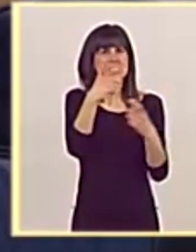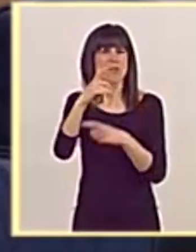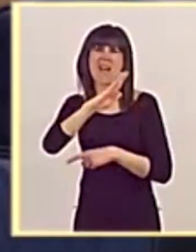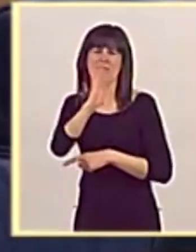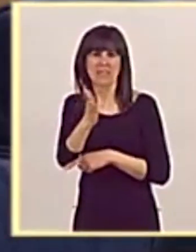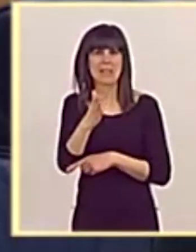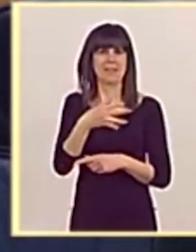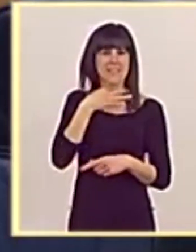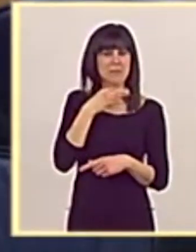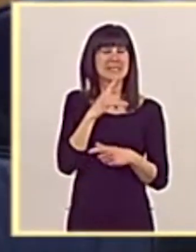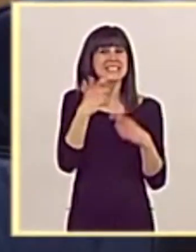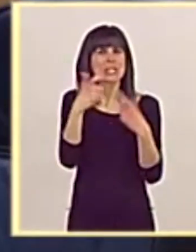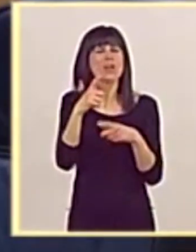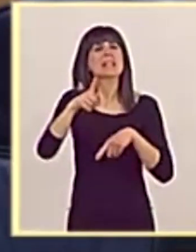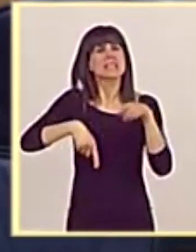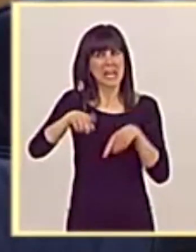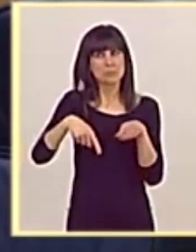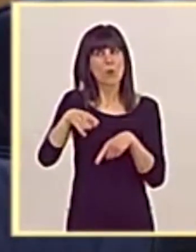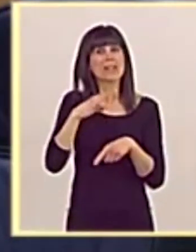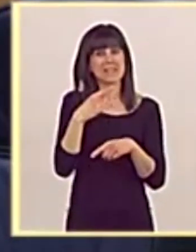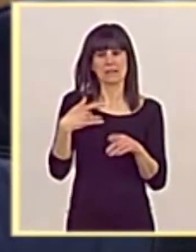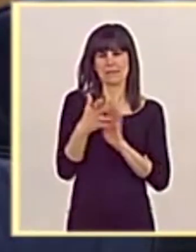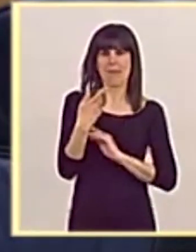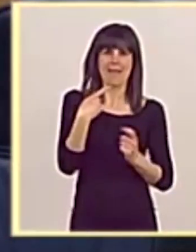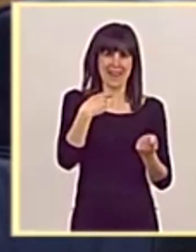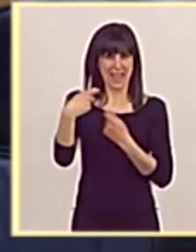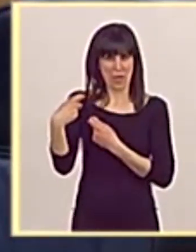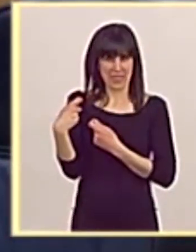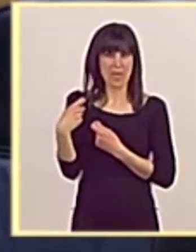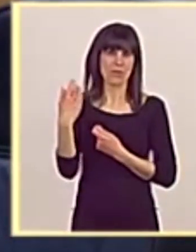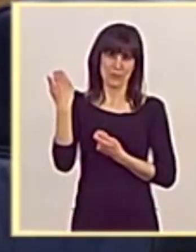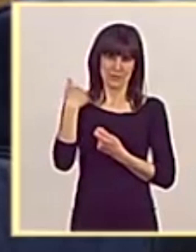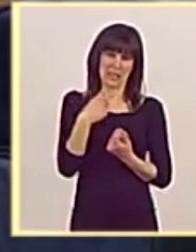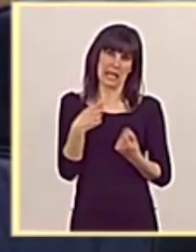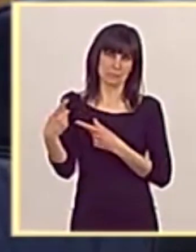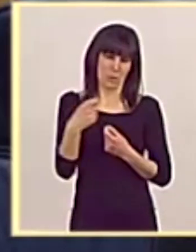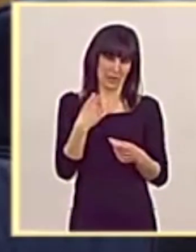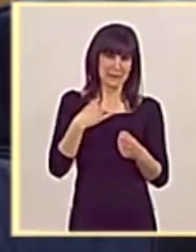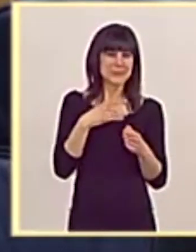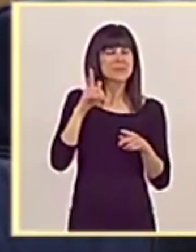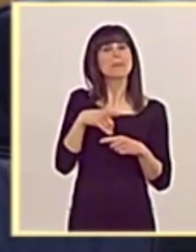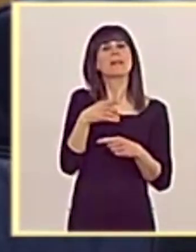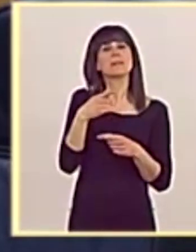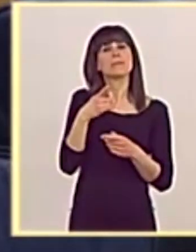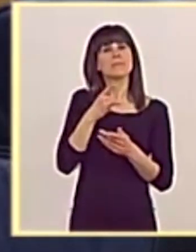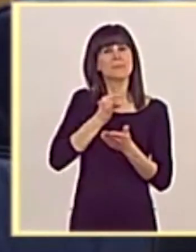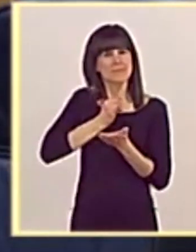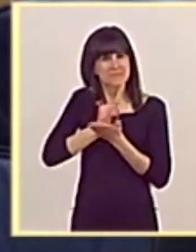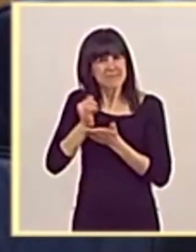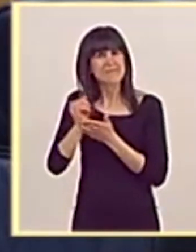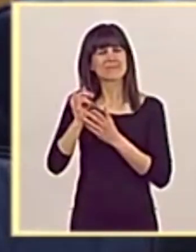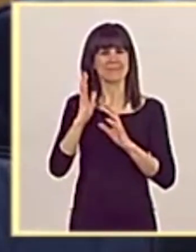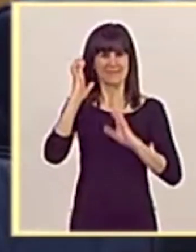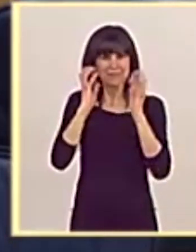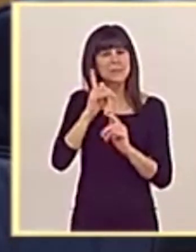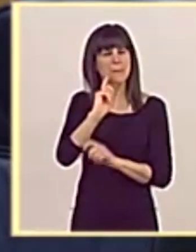afectados, empezando por el sector del transporte con el que hemos estado negociando durante largas horas, apoyando también al sector agrícola, a la ganadería, a